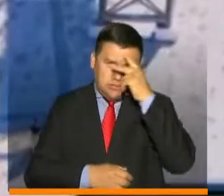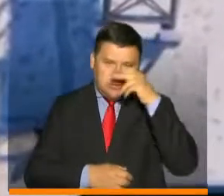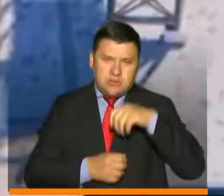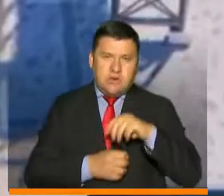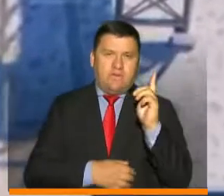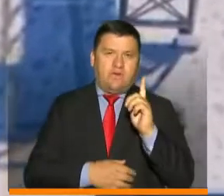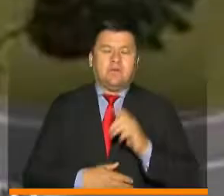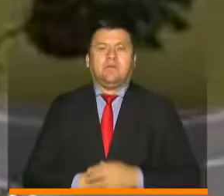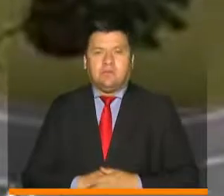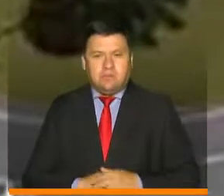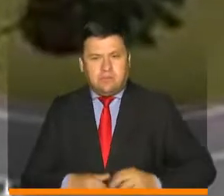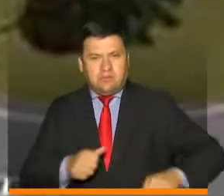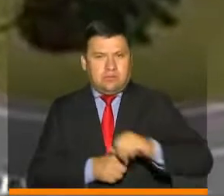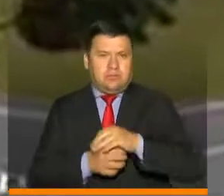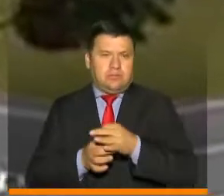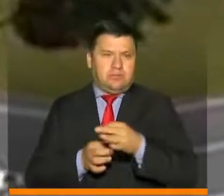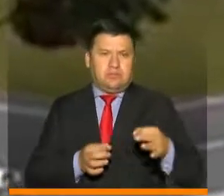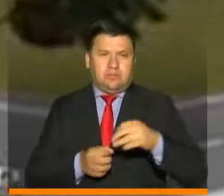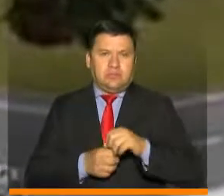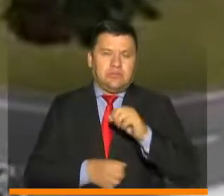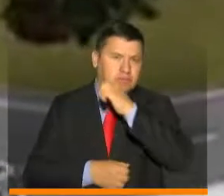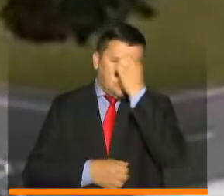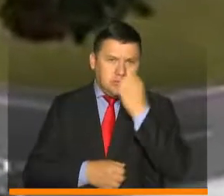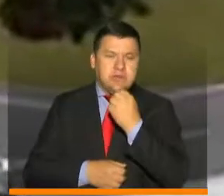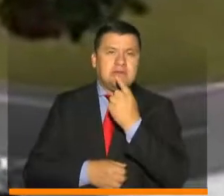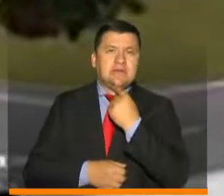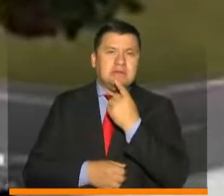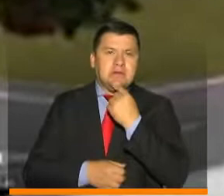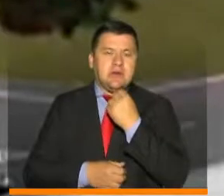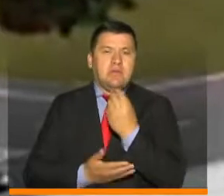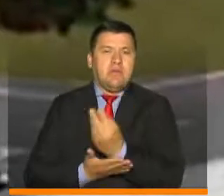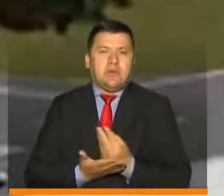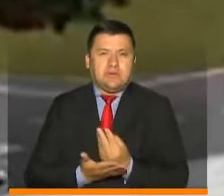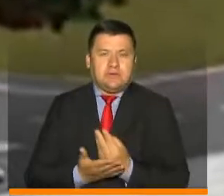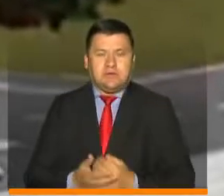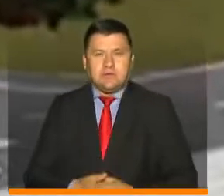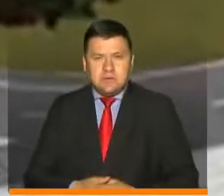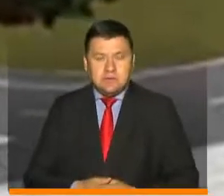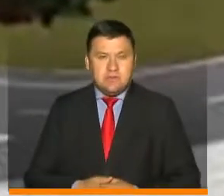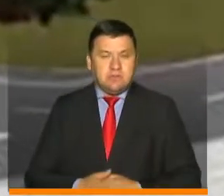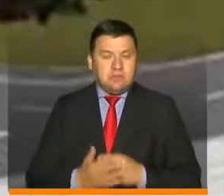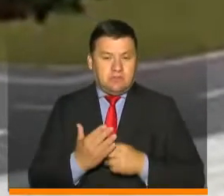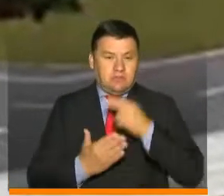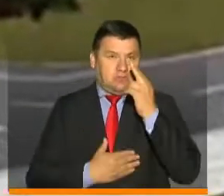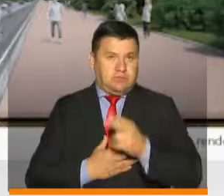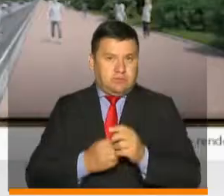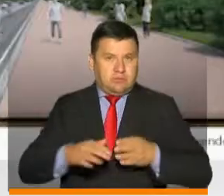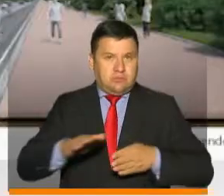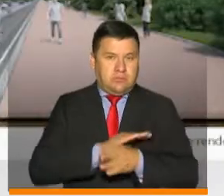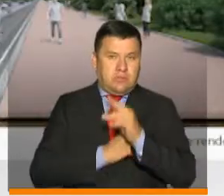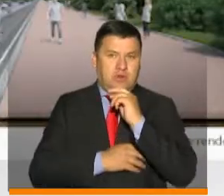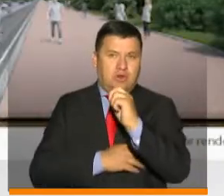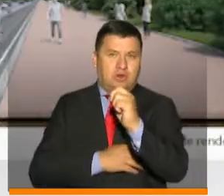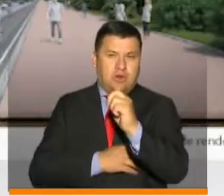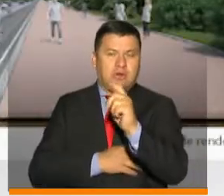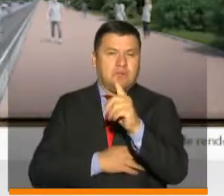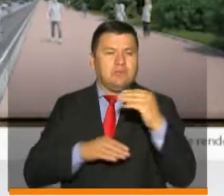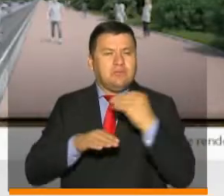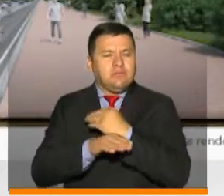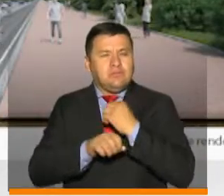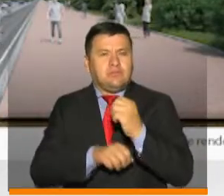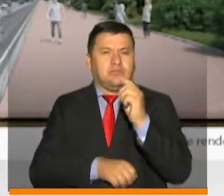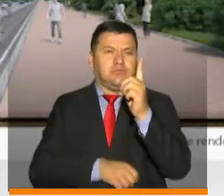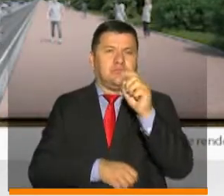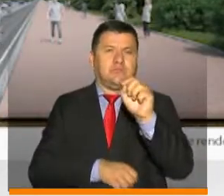y Fontibón, así como los municipios de Soacha, Cibaté y Mosquera. También está el proyecto Acceso Norte 2, con una inversión